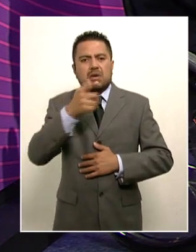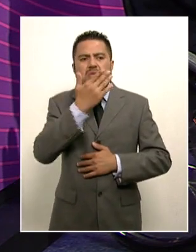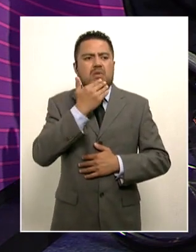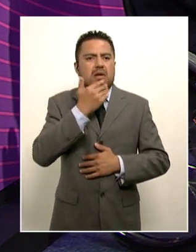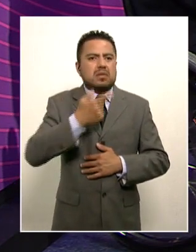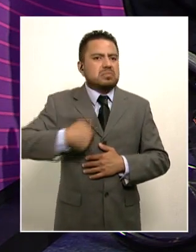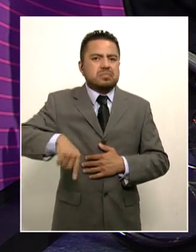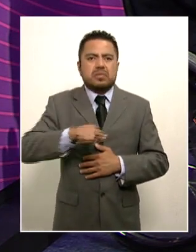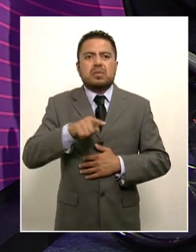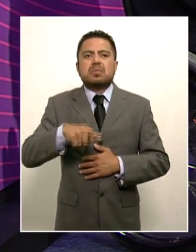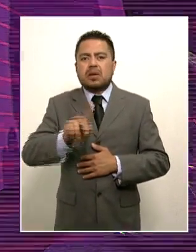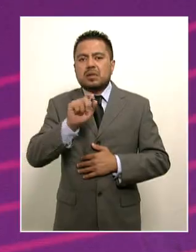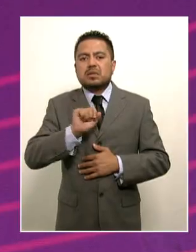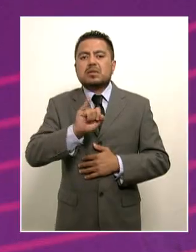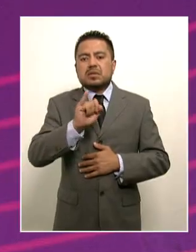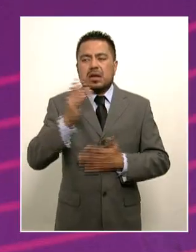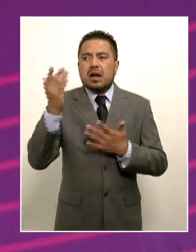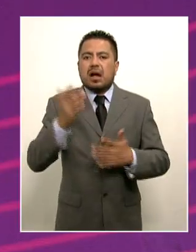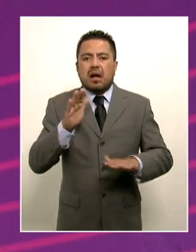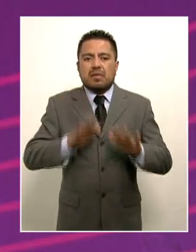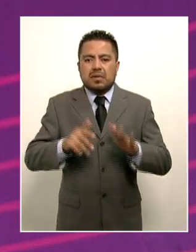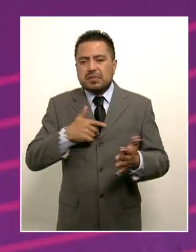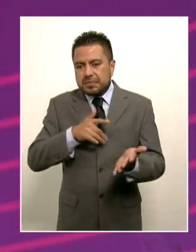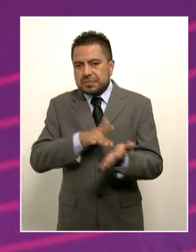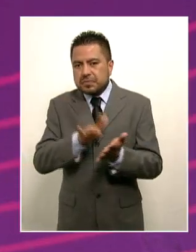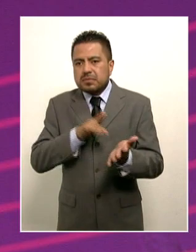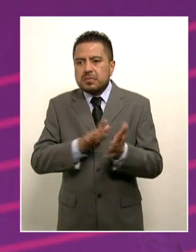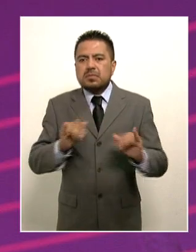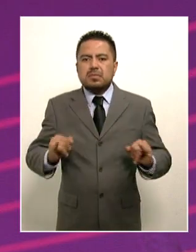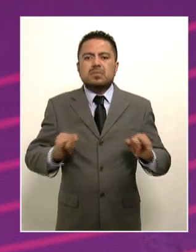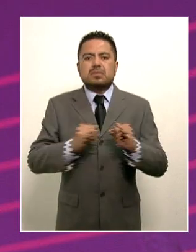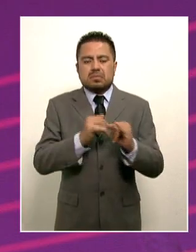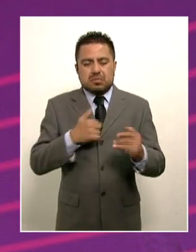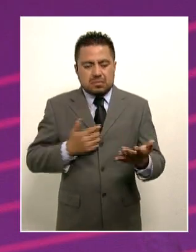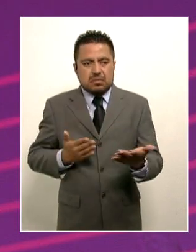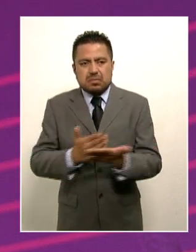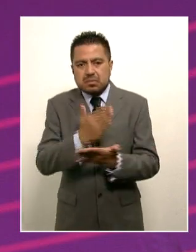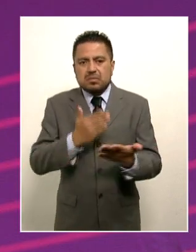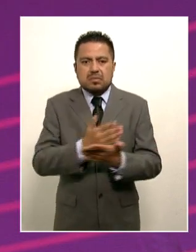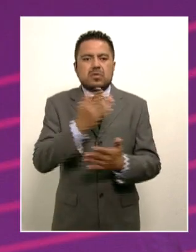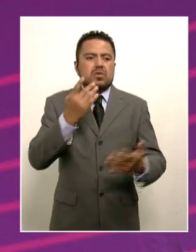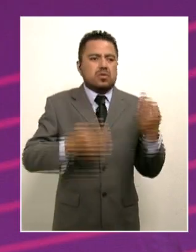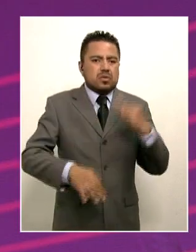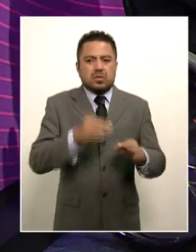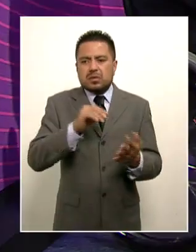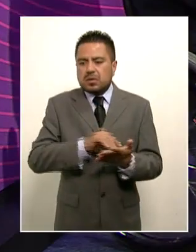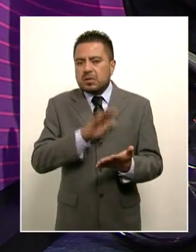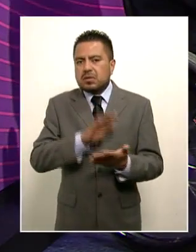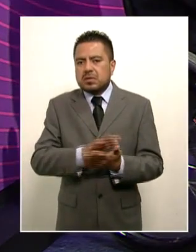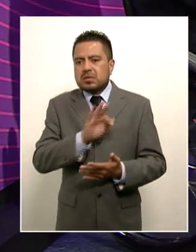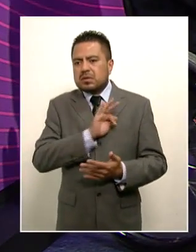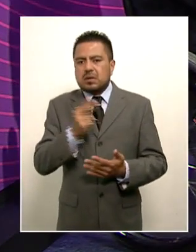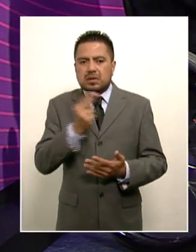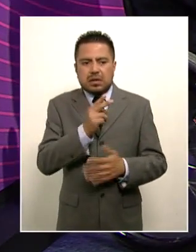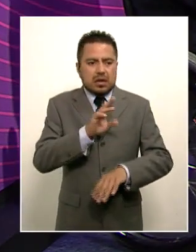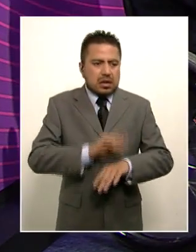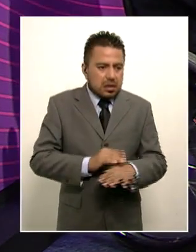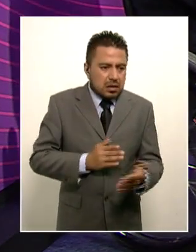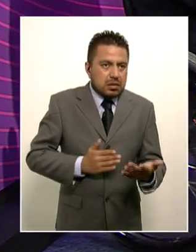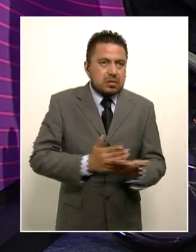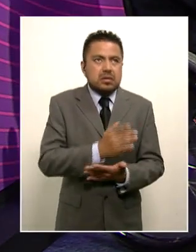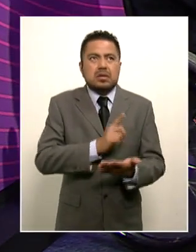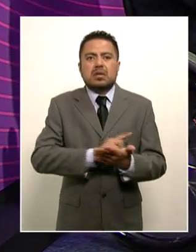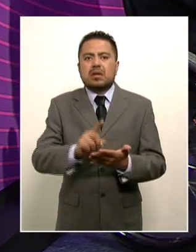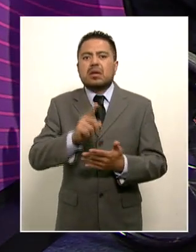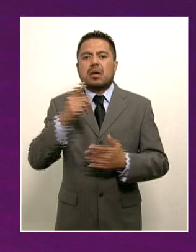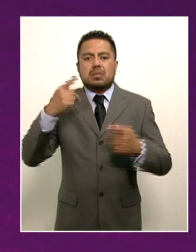caso, pero si nos ha tocado apoyar también al instituto y tener que acudir y fundamentar jurídicamente que le tienen que permitir el acceso y que la persona está